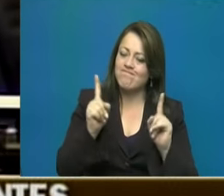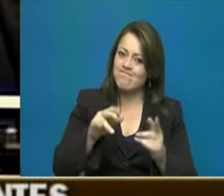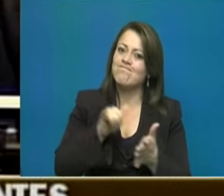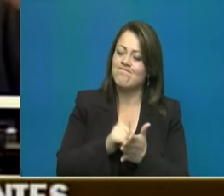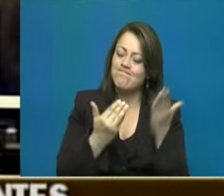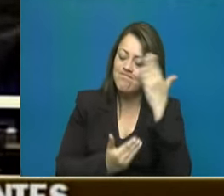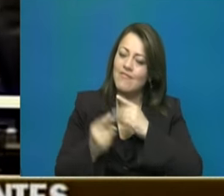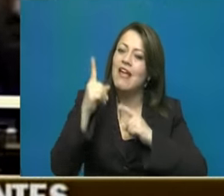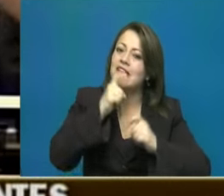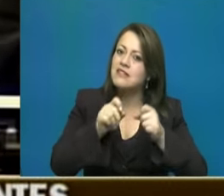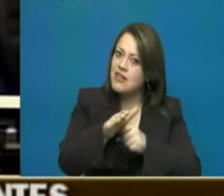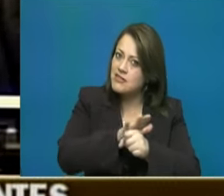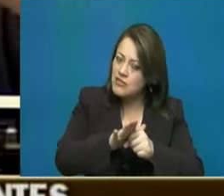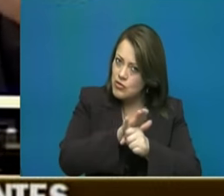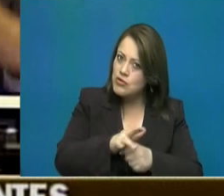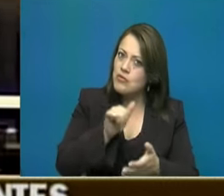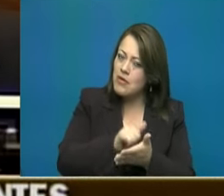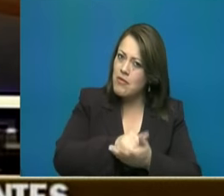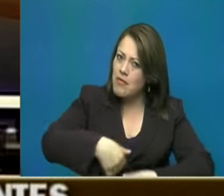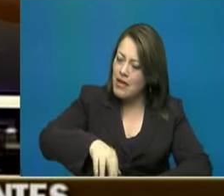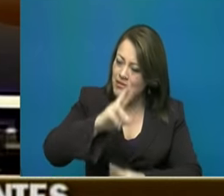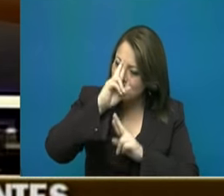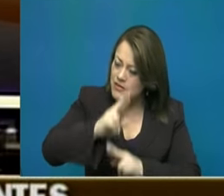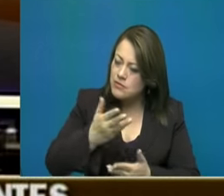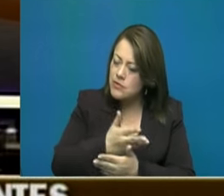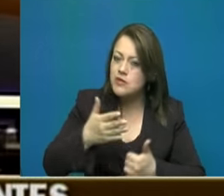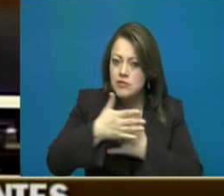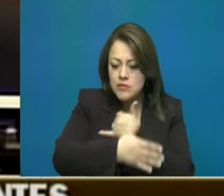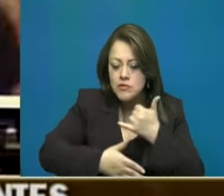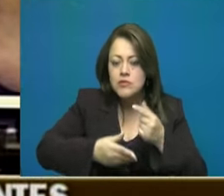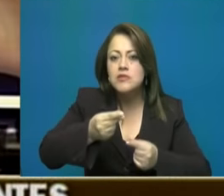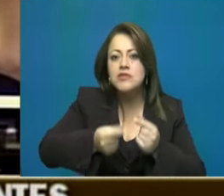que respondan a los intereses económicos de unos cuantos grupos.